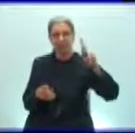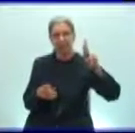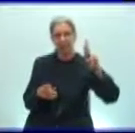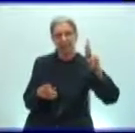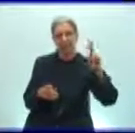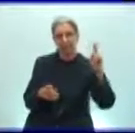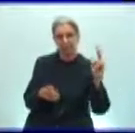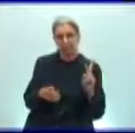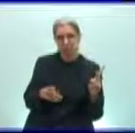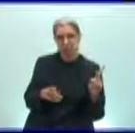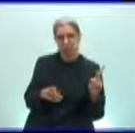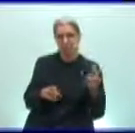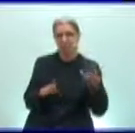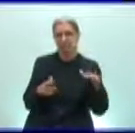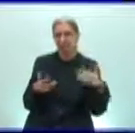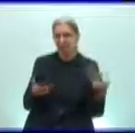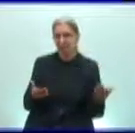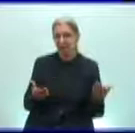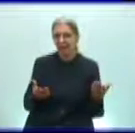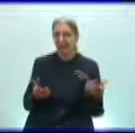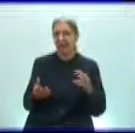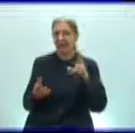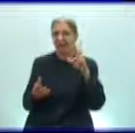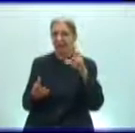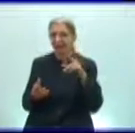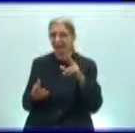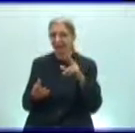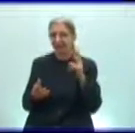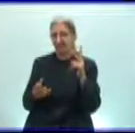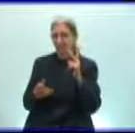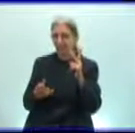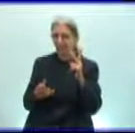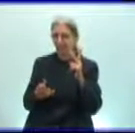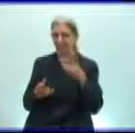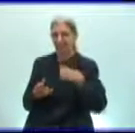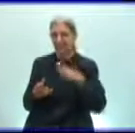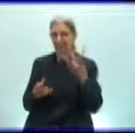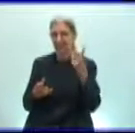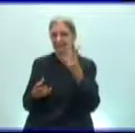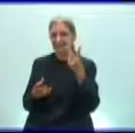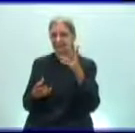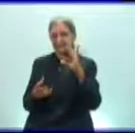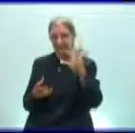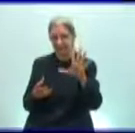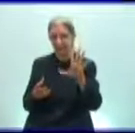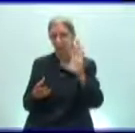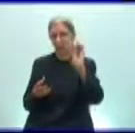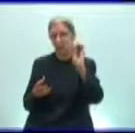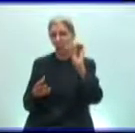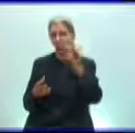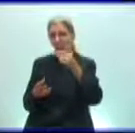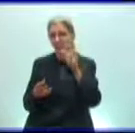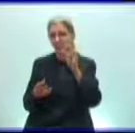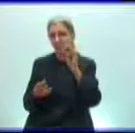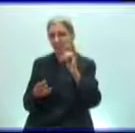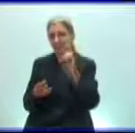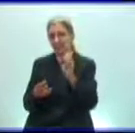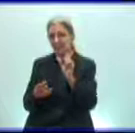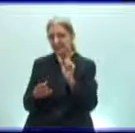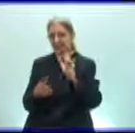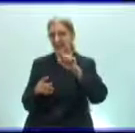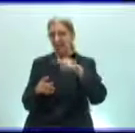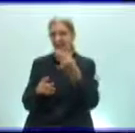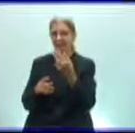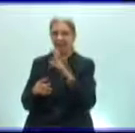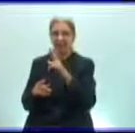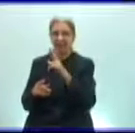ohms más que R sub 1? Se sabe además que R sub 1 es positiva. un breve tiempo para que puedan copiar.